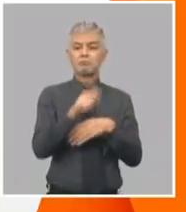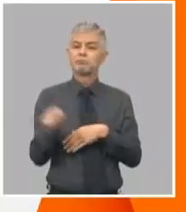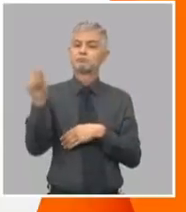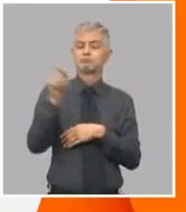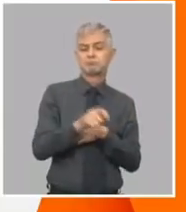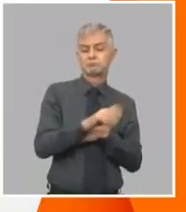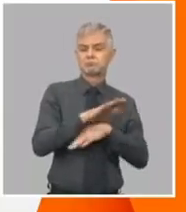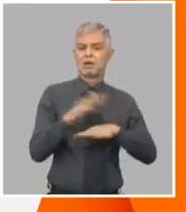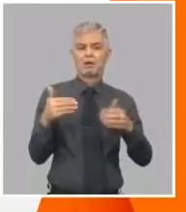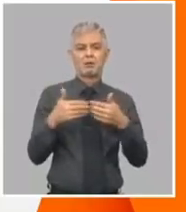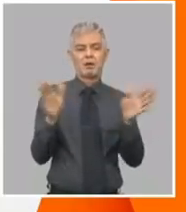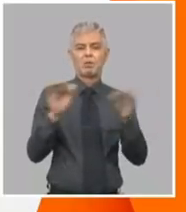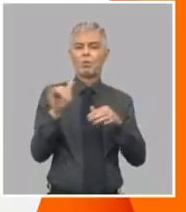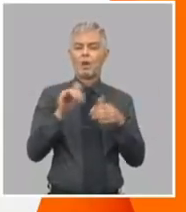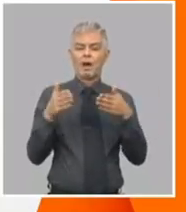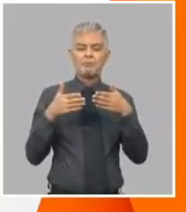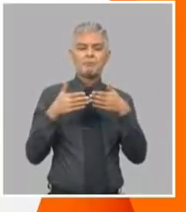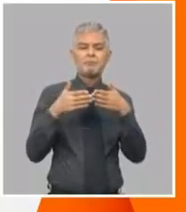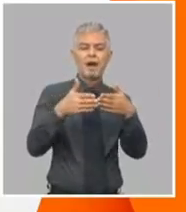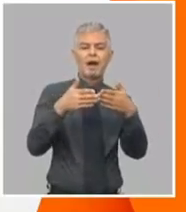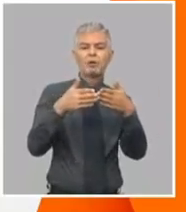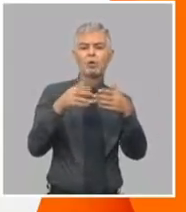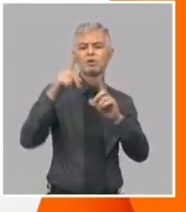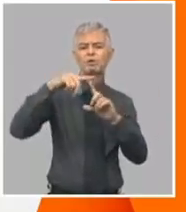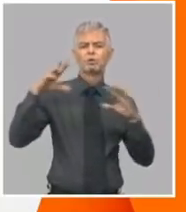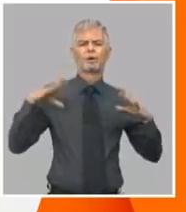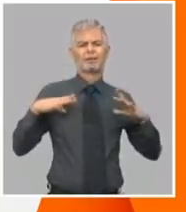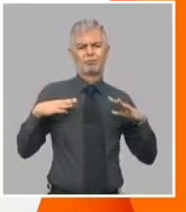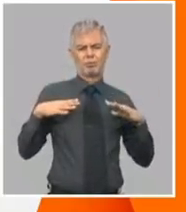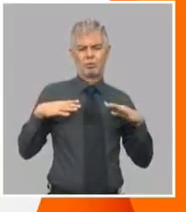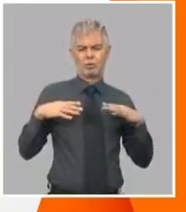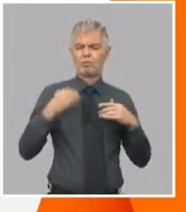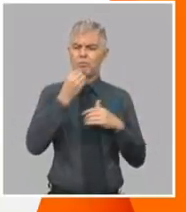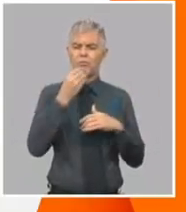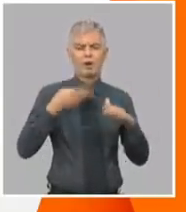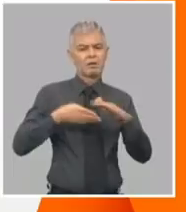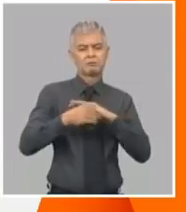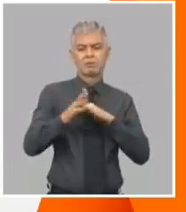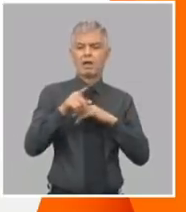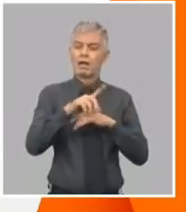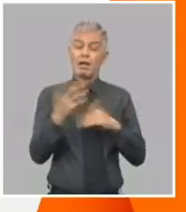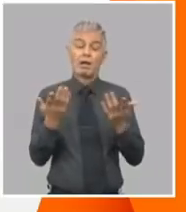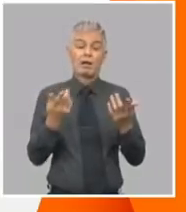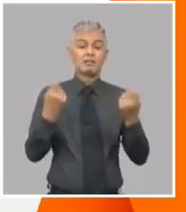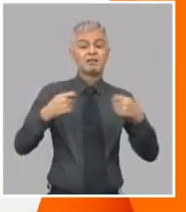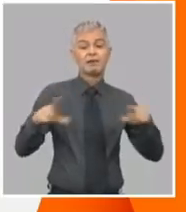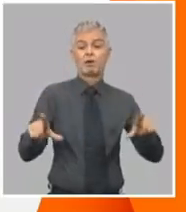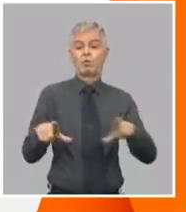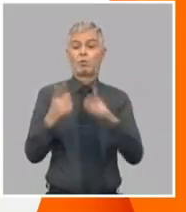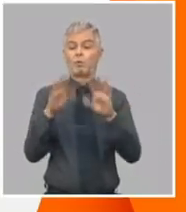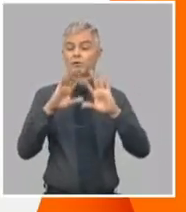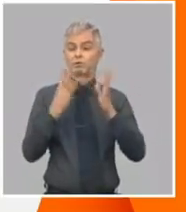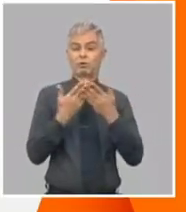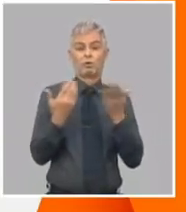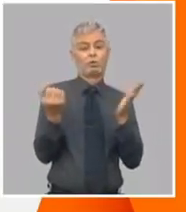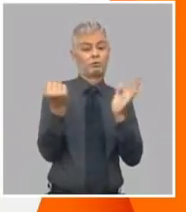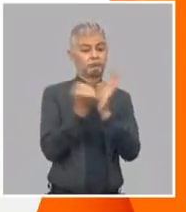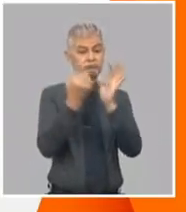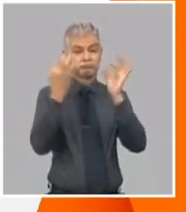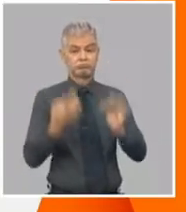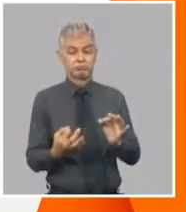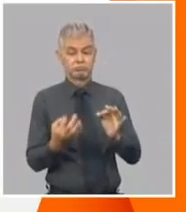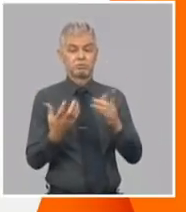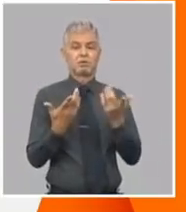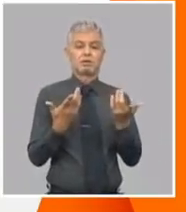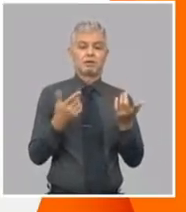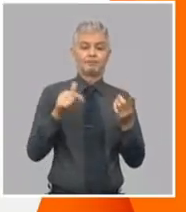también los cruceros. En algunos casos se procederá de acuerdo a los protocolos aprobados y, al igual que en el caso de la aviación, para